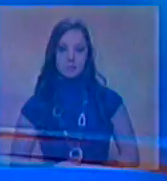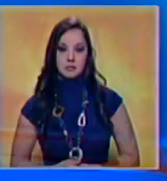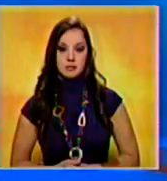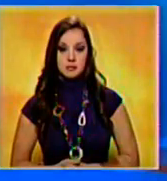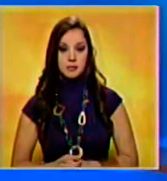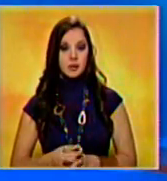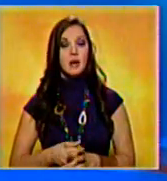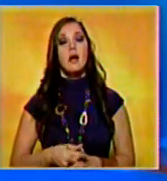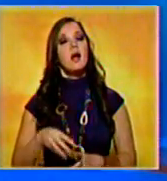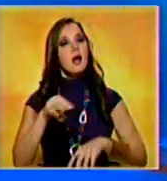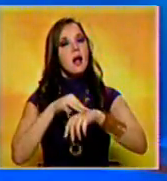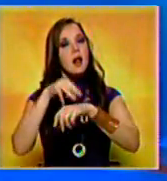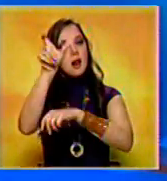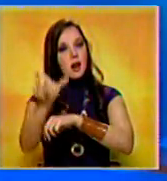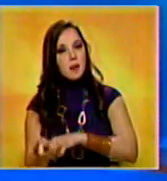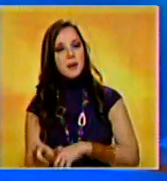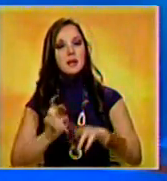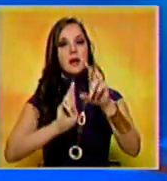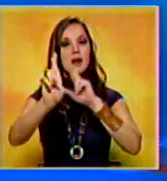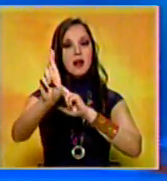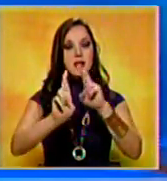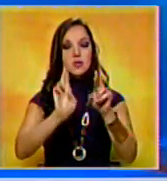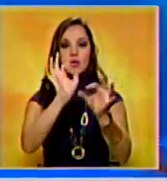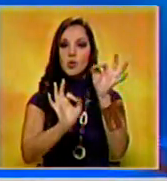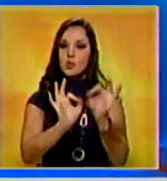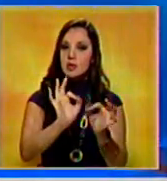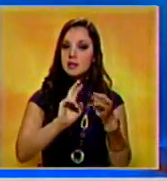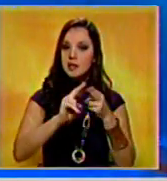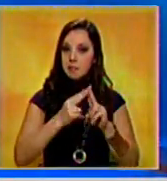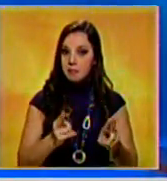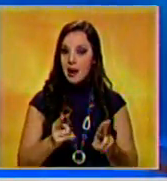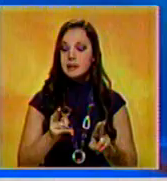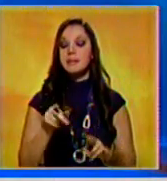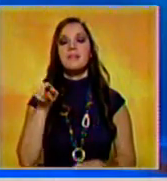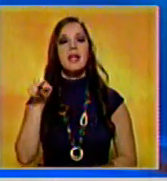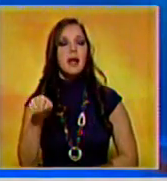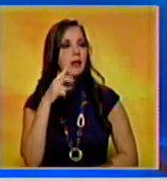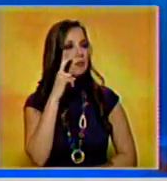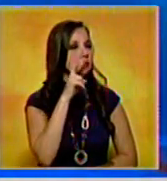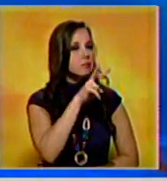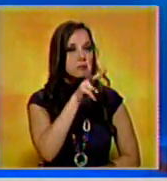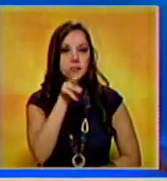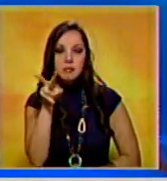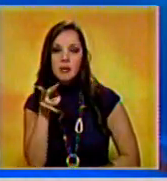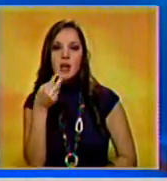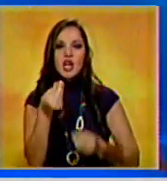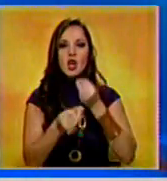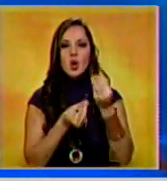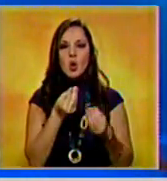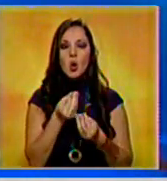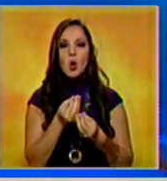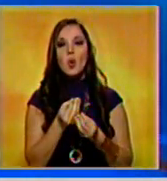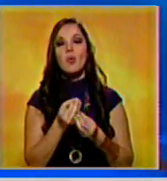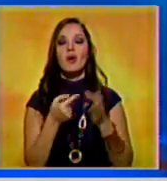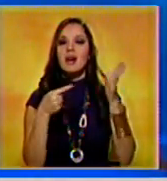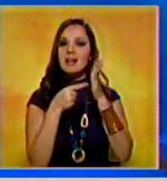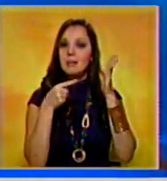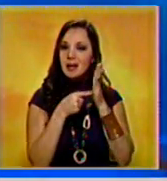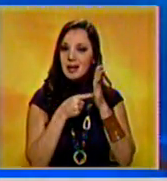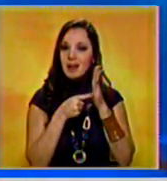Carmen Meléndez, ministra para las Relaciones Interiores, Justicia y Paz, inspeccionará el dispositivo Navidad de Seguros 2014 en el Terminal de la